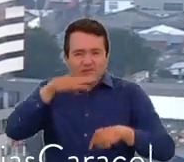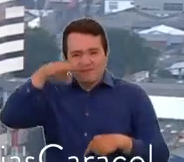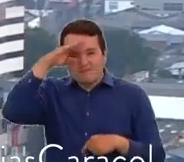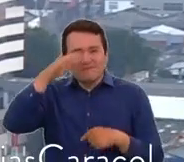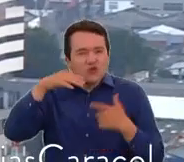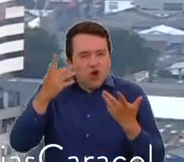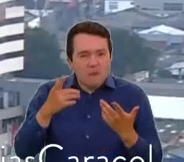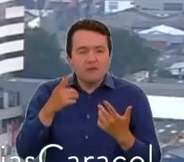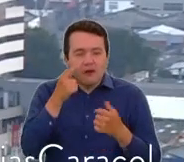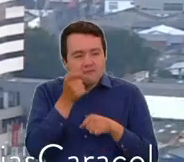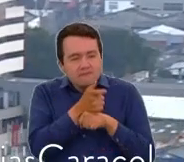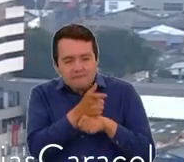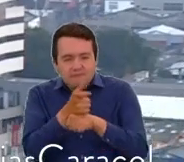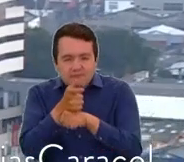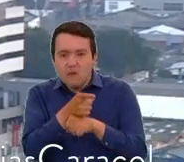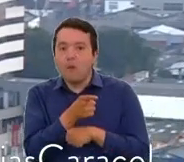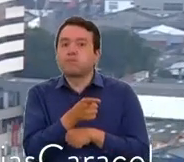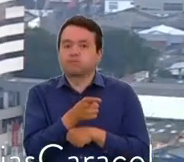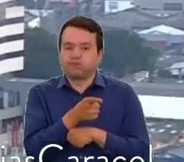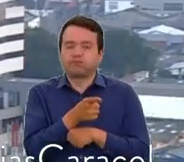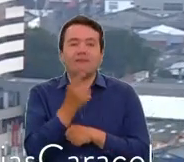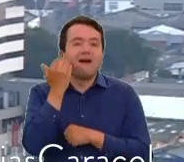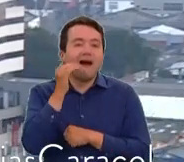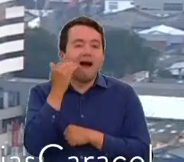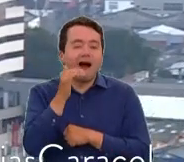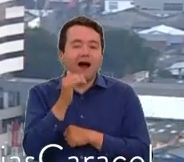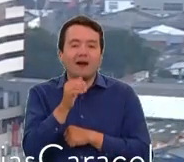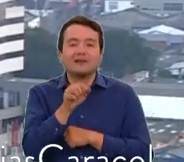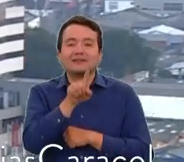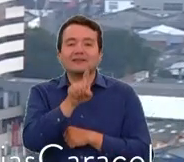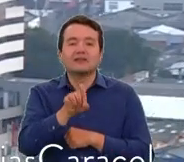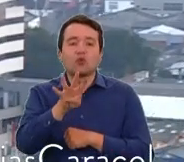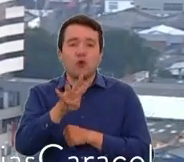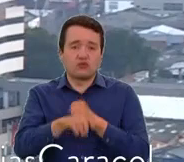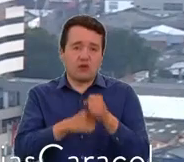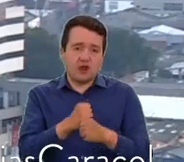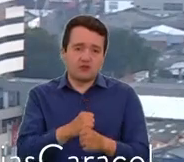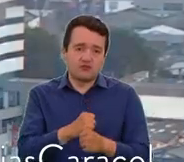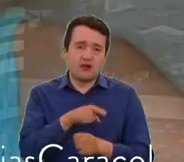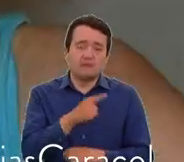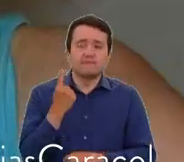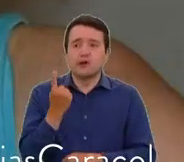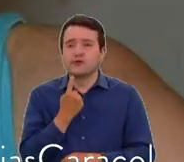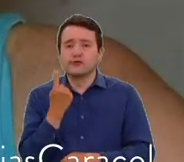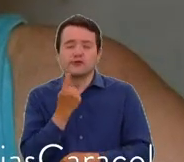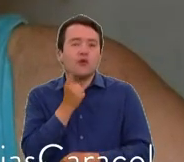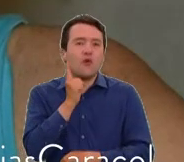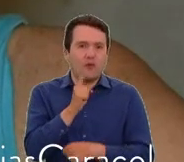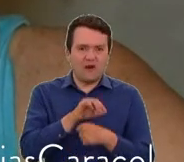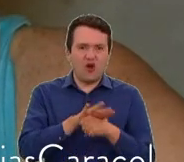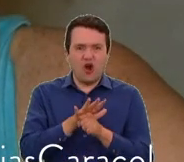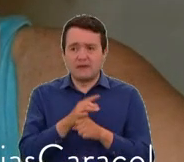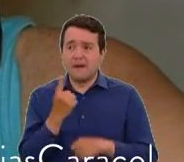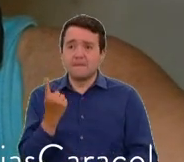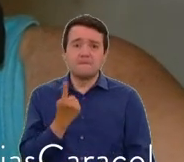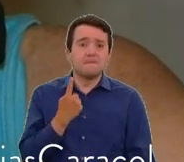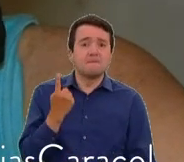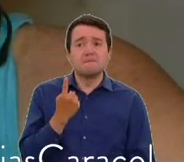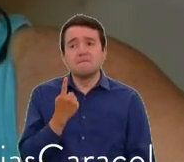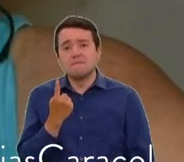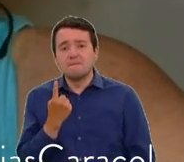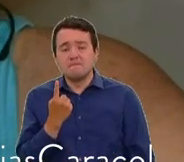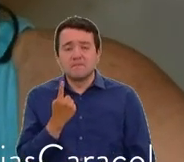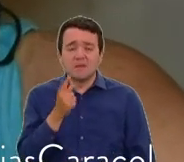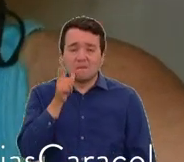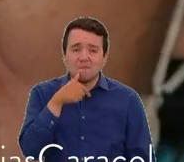Nos encontramos con una señora de 64 años que ha sufrido la soledad por todo el tema del COVID-19. Nuestro